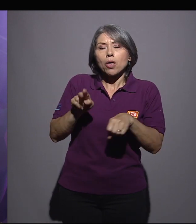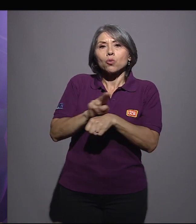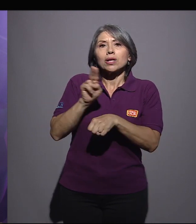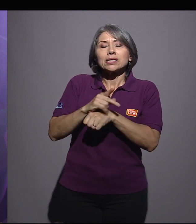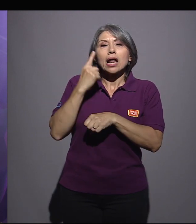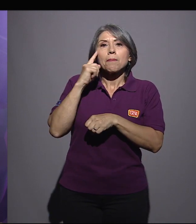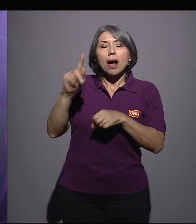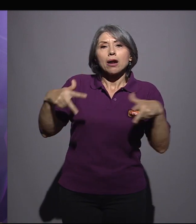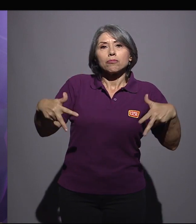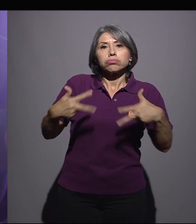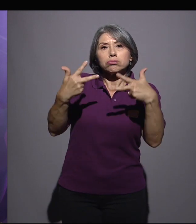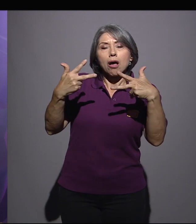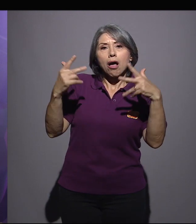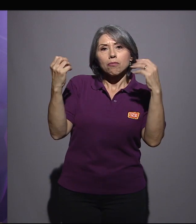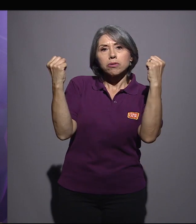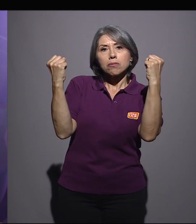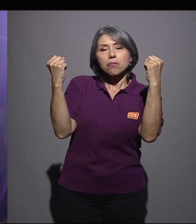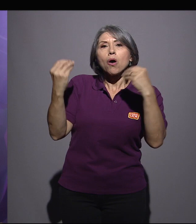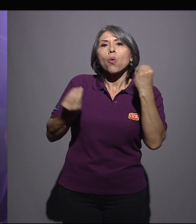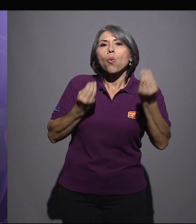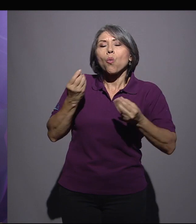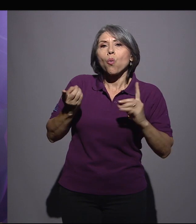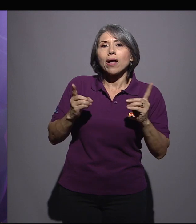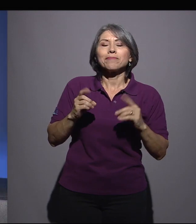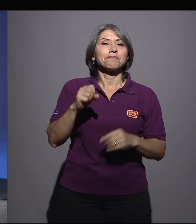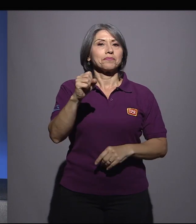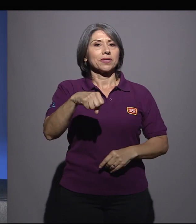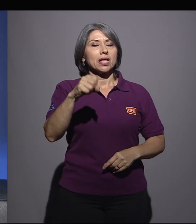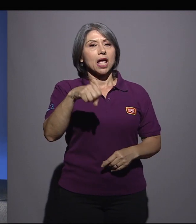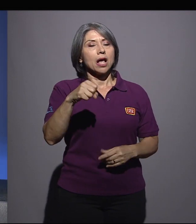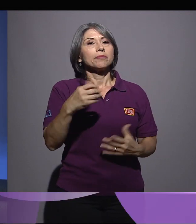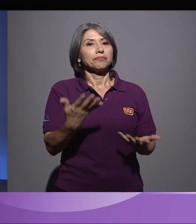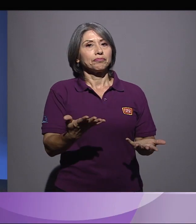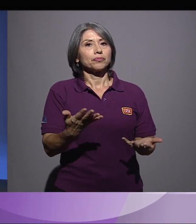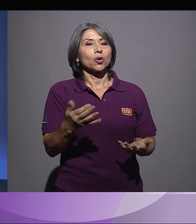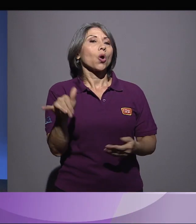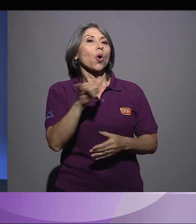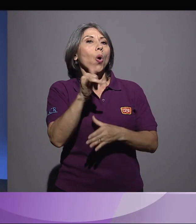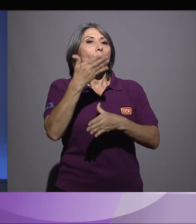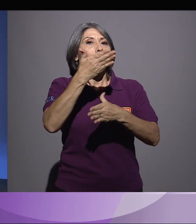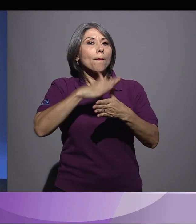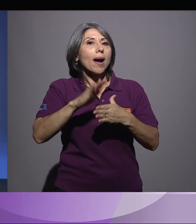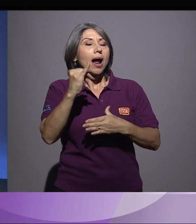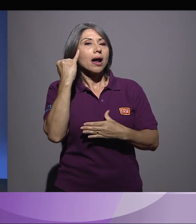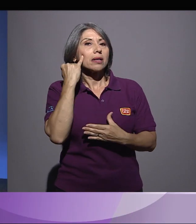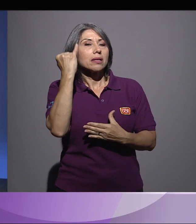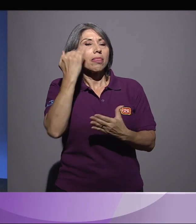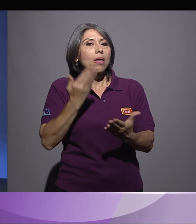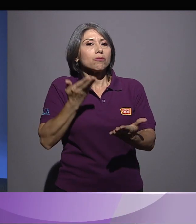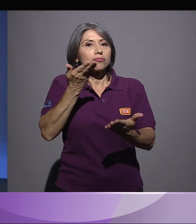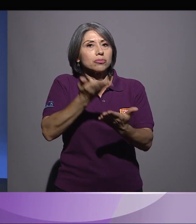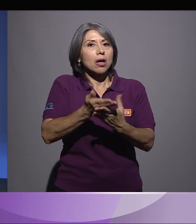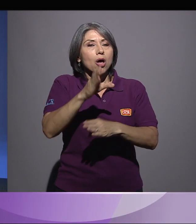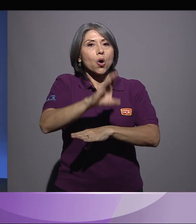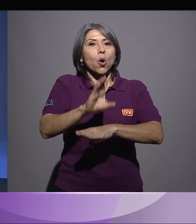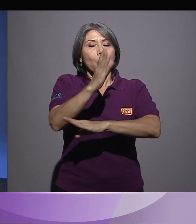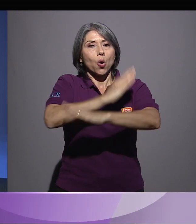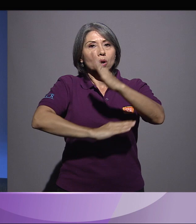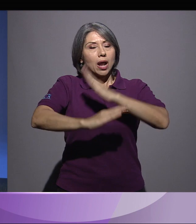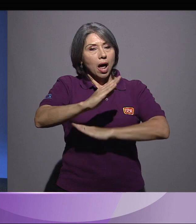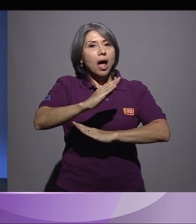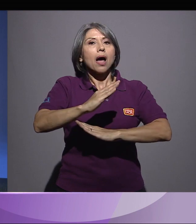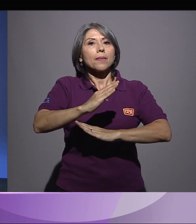a partir de estas elecciones municipales 2020? Sí, desde luego, como parte de esta iniciativa, el CONAVDIS